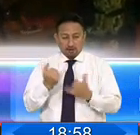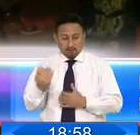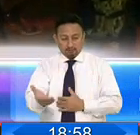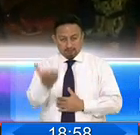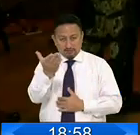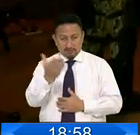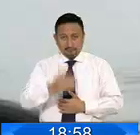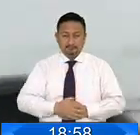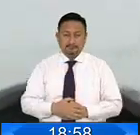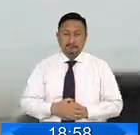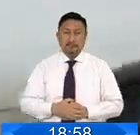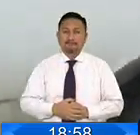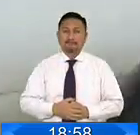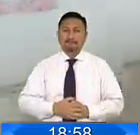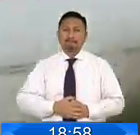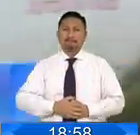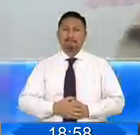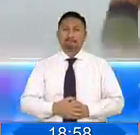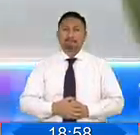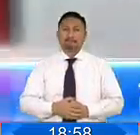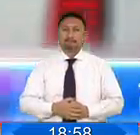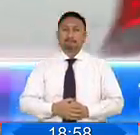siguiente nota.